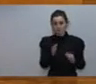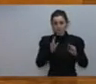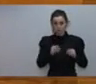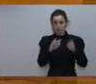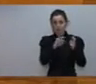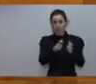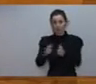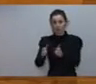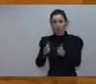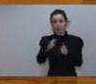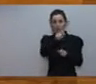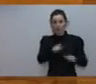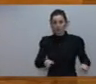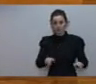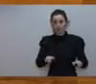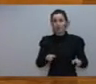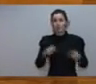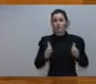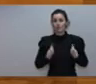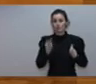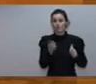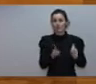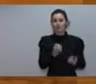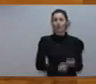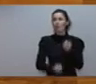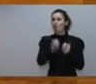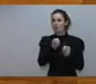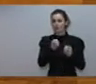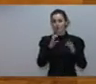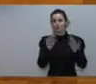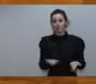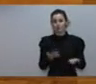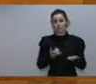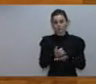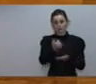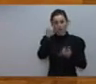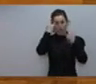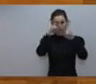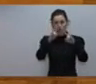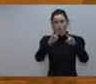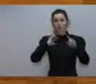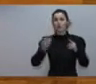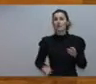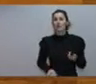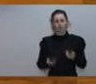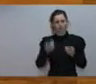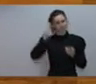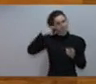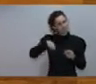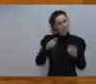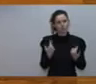de nuestra población y de nuestra economía. La riqueza del sector agroganadero en Asturias pasa por un momento muy